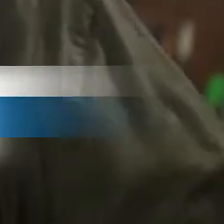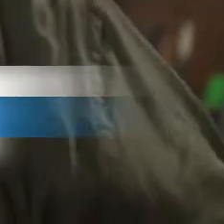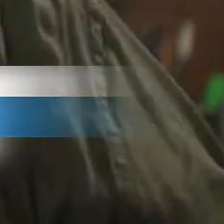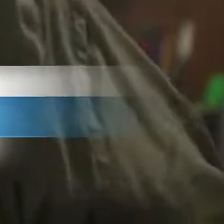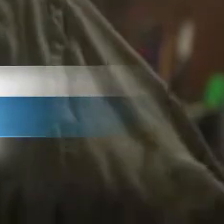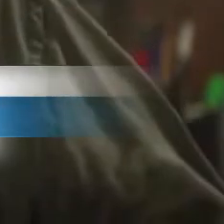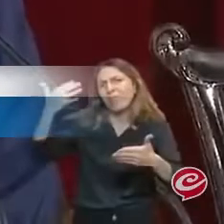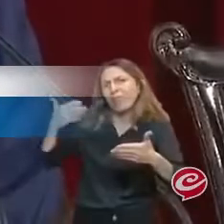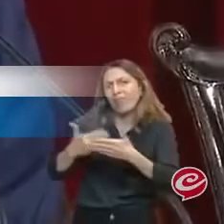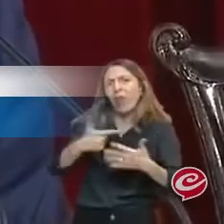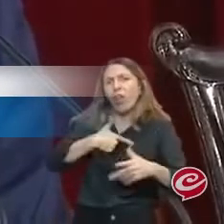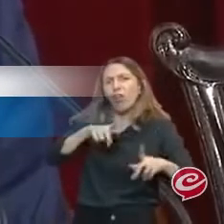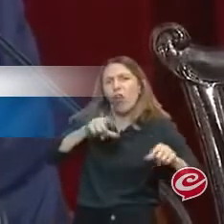de